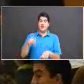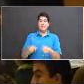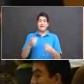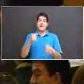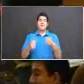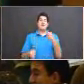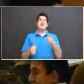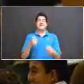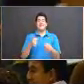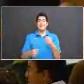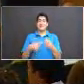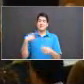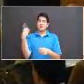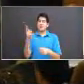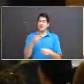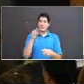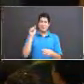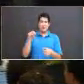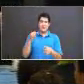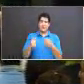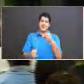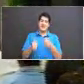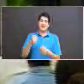vamos, haciendo todo eso.